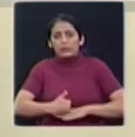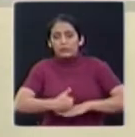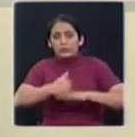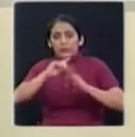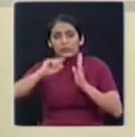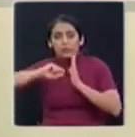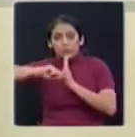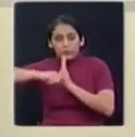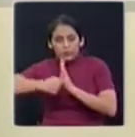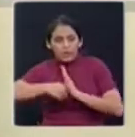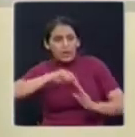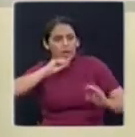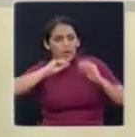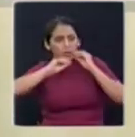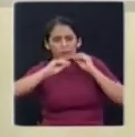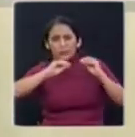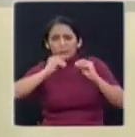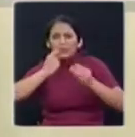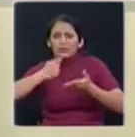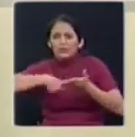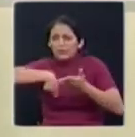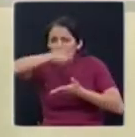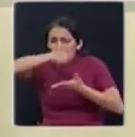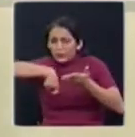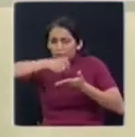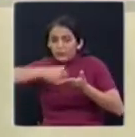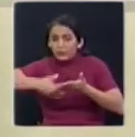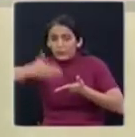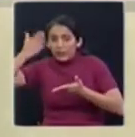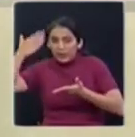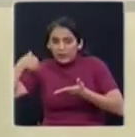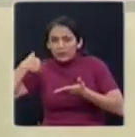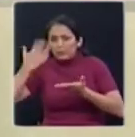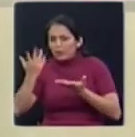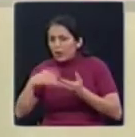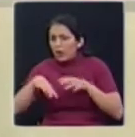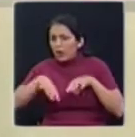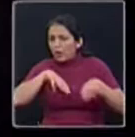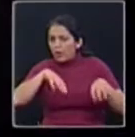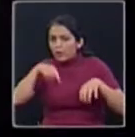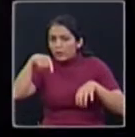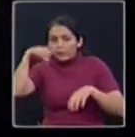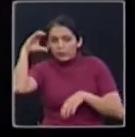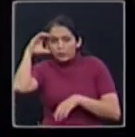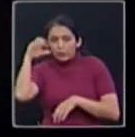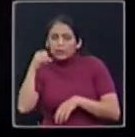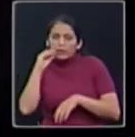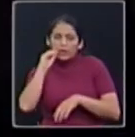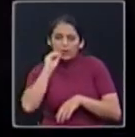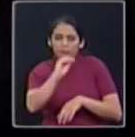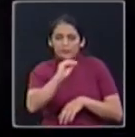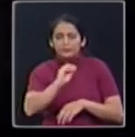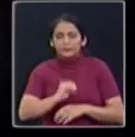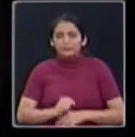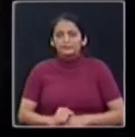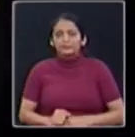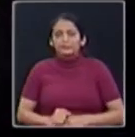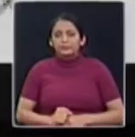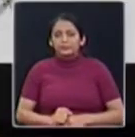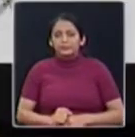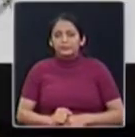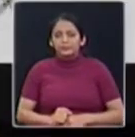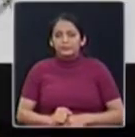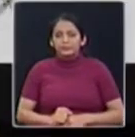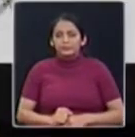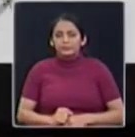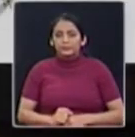Estado sobre los contratos firmados en etapa para varias obras en la ciudad. El burgomaestre además destacó que exigirá al director